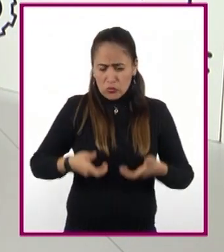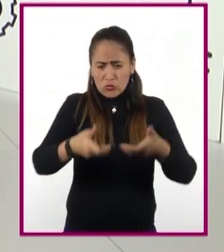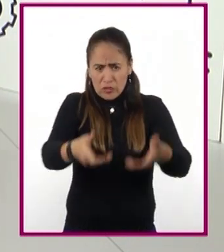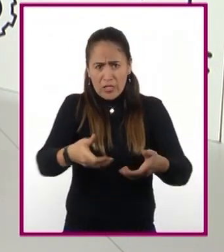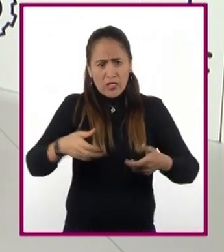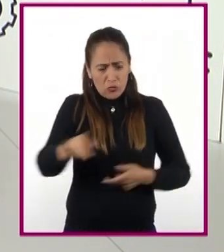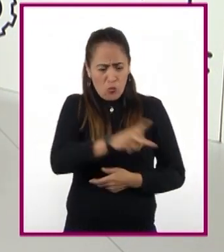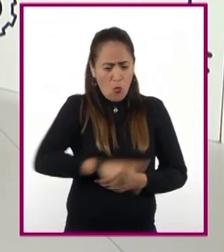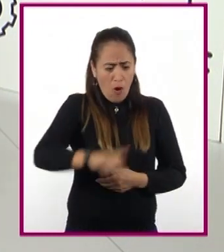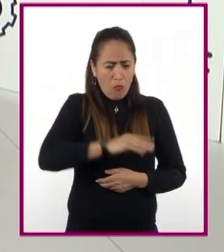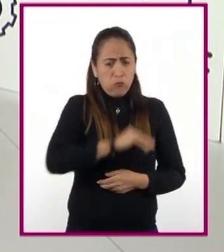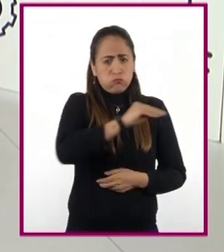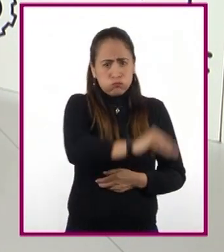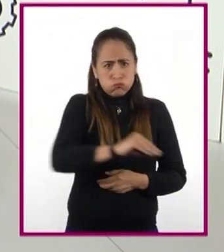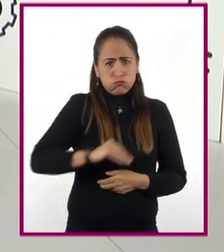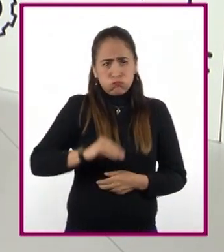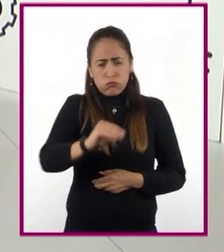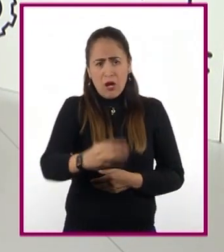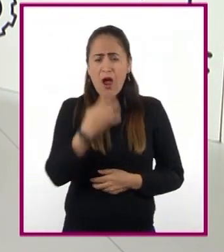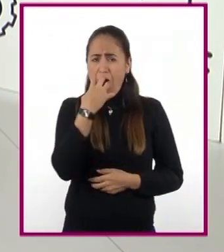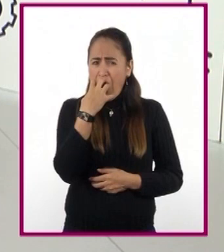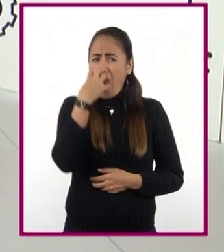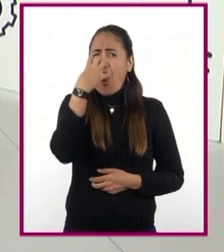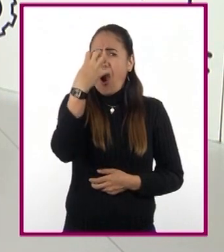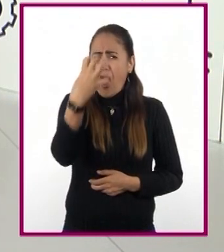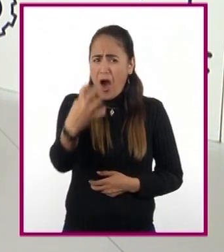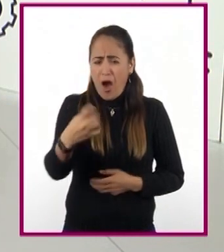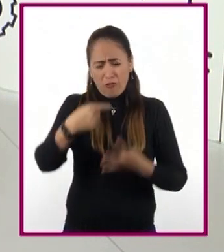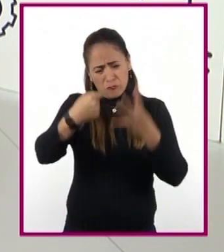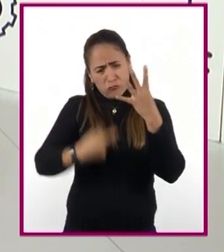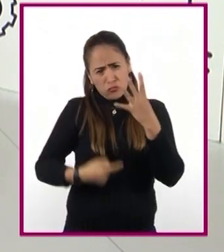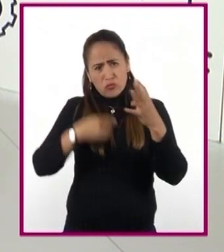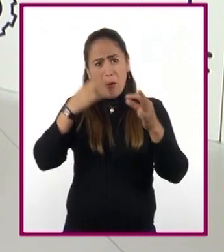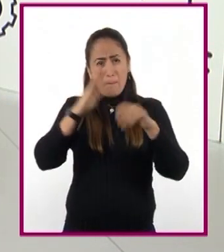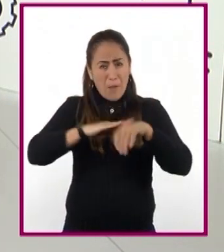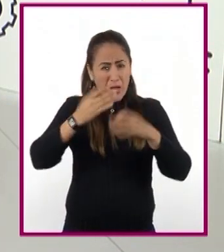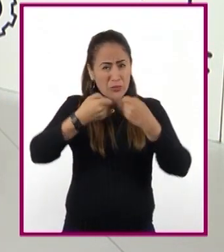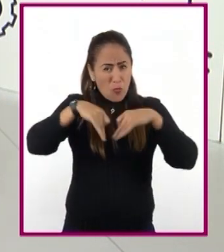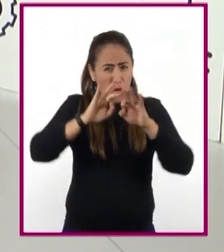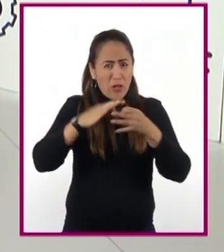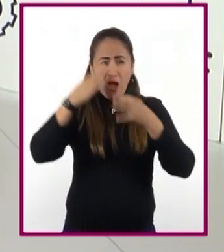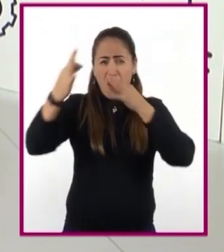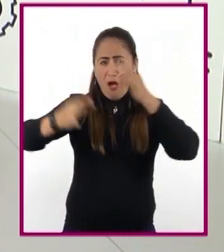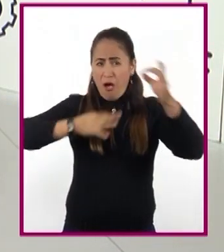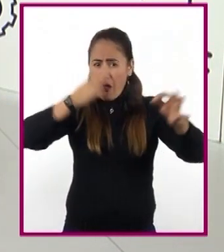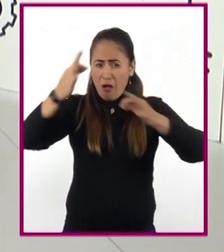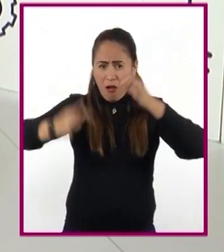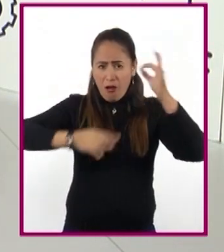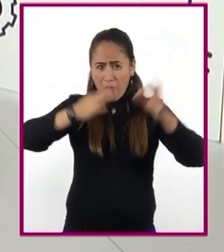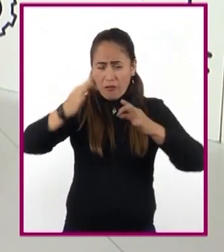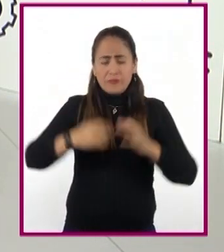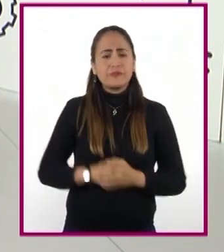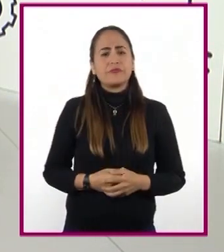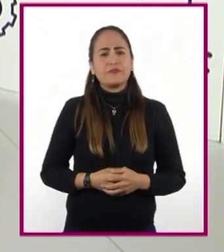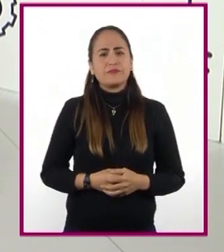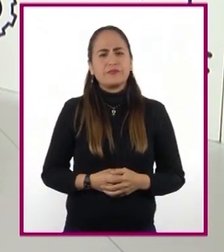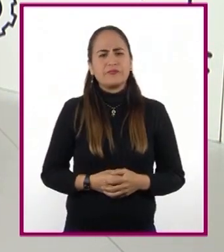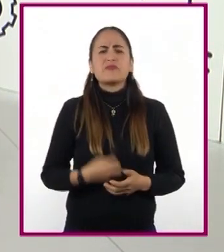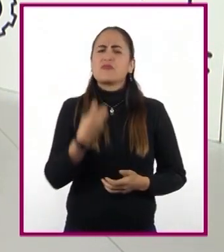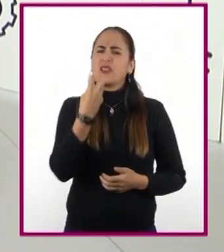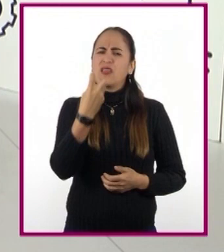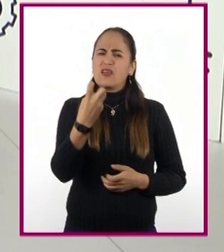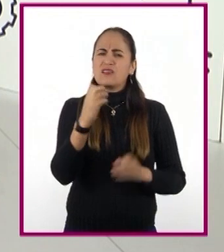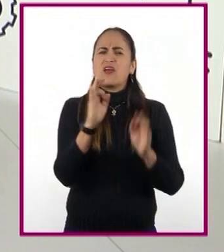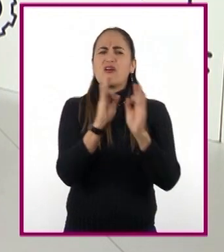los pueblos, gritando los acontecimientos más importantes. Se llevaba a cabo de esta